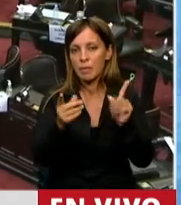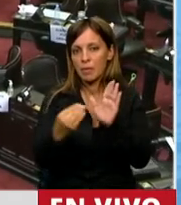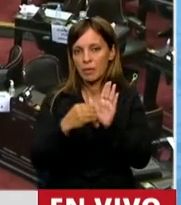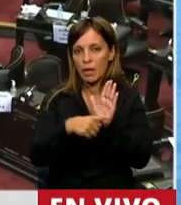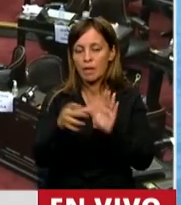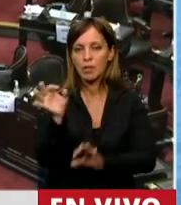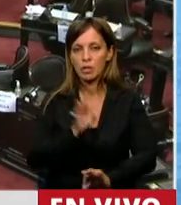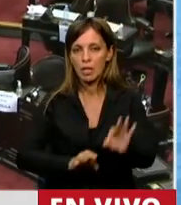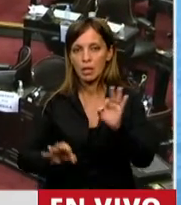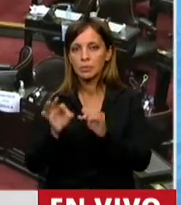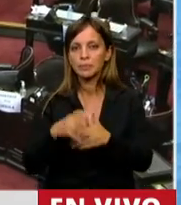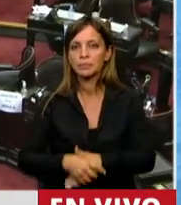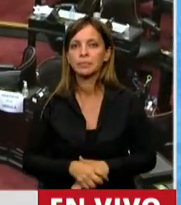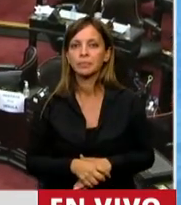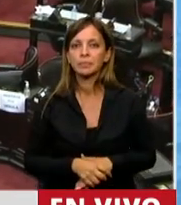proyecto.